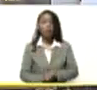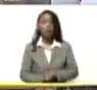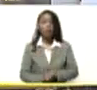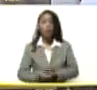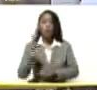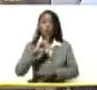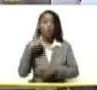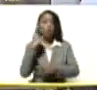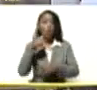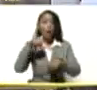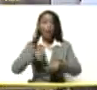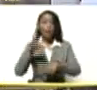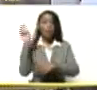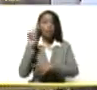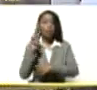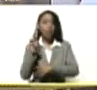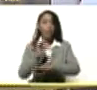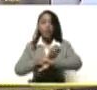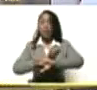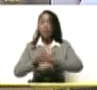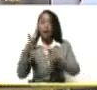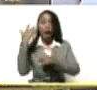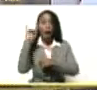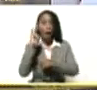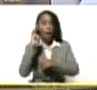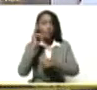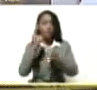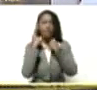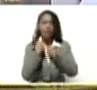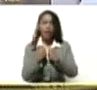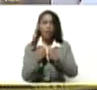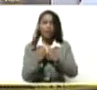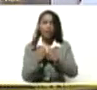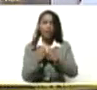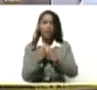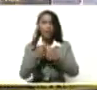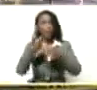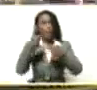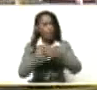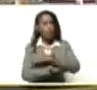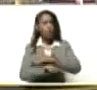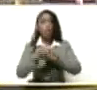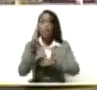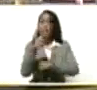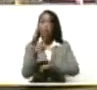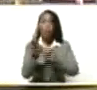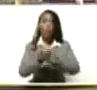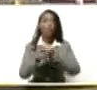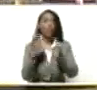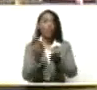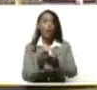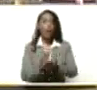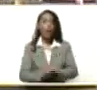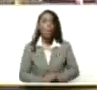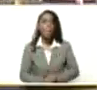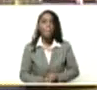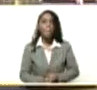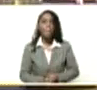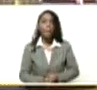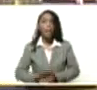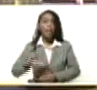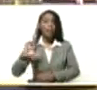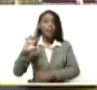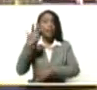en Venezuela, que ya es severo y radical, sino en el mundo. Y un